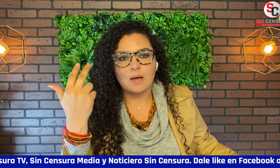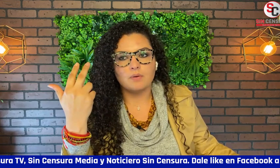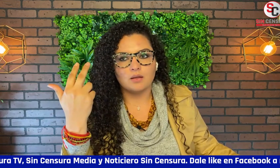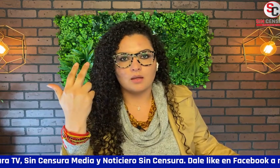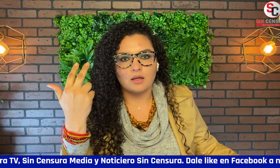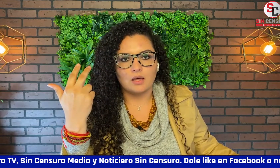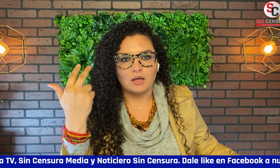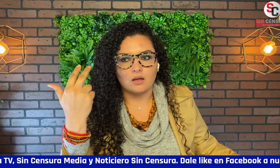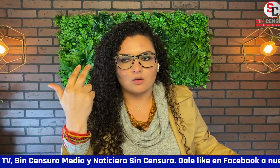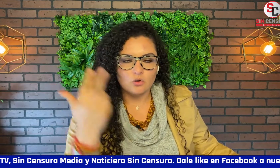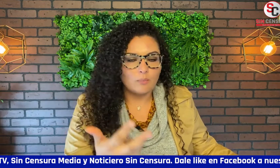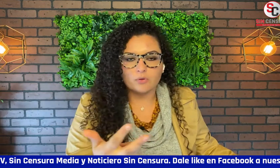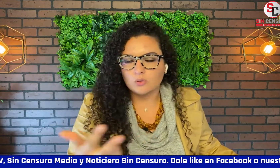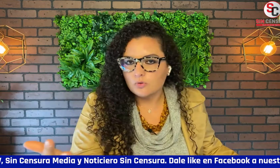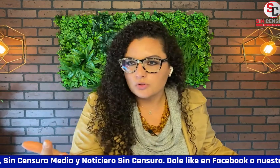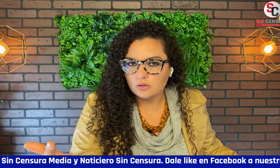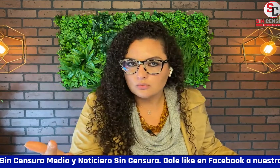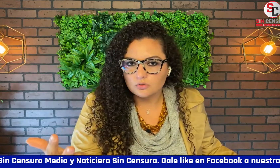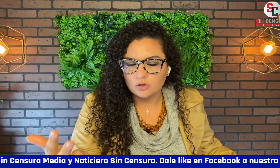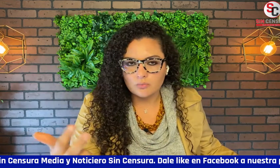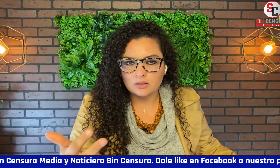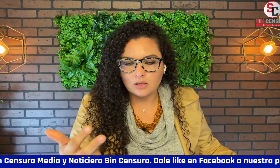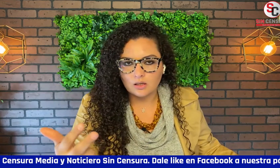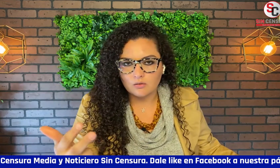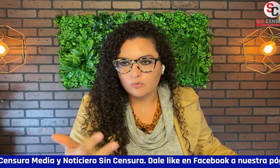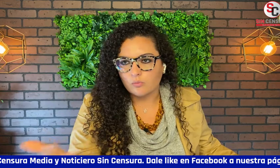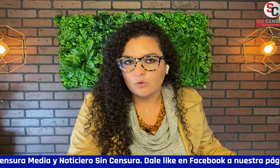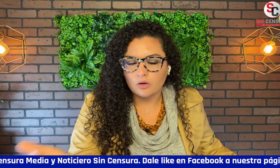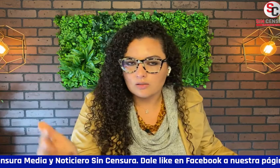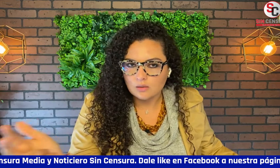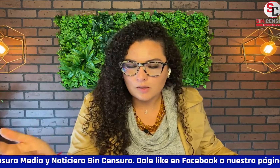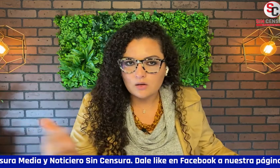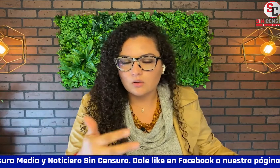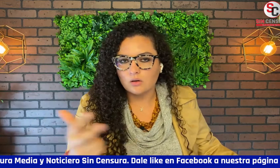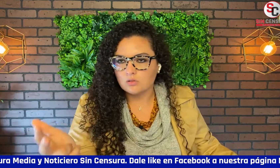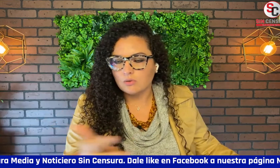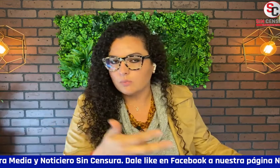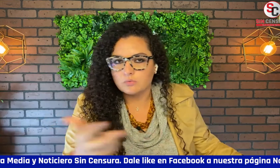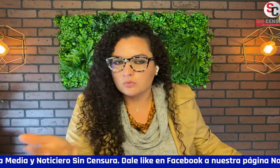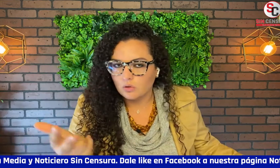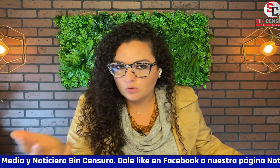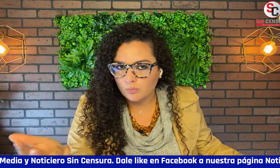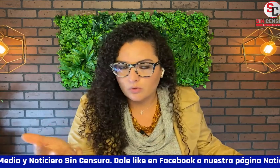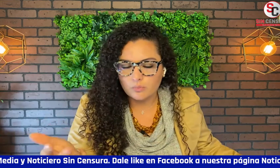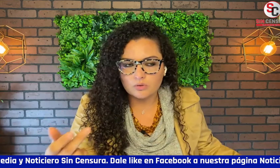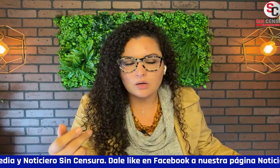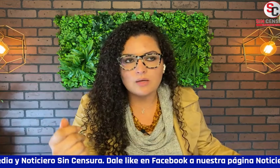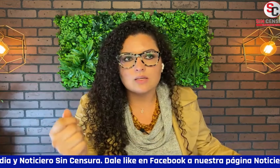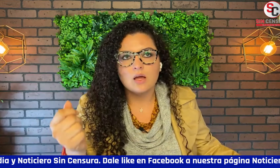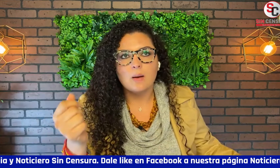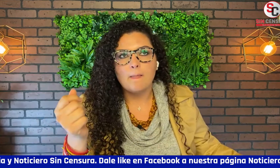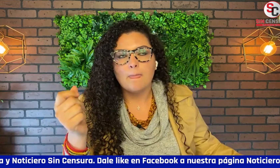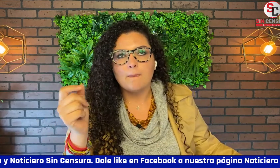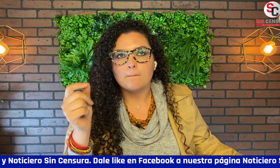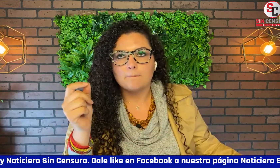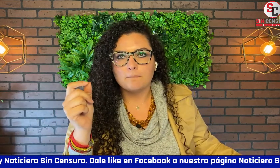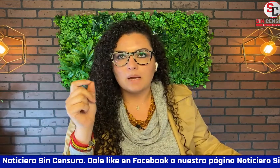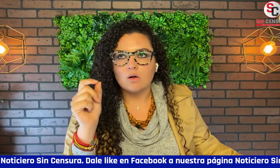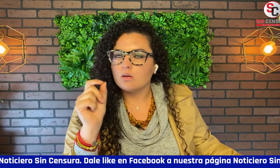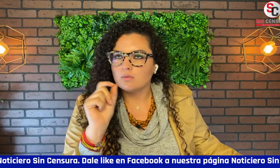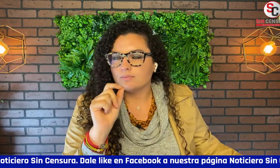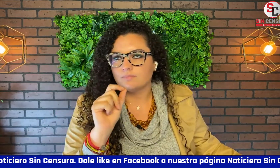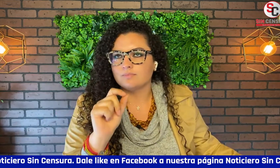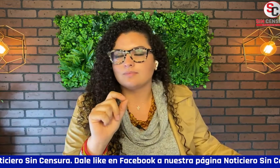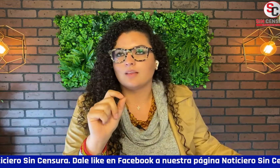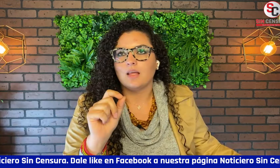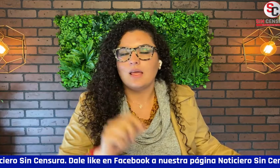Citizen Lab no aportó mucho, solamente informó lo que sabía, y lo que no sabía pues no pudo aportar más,